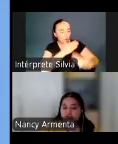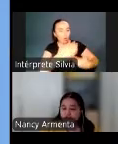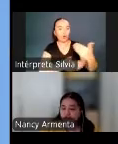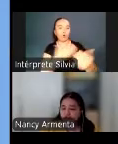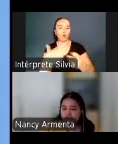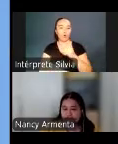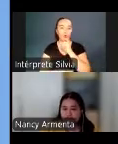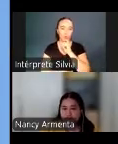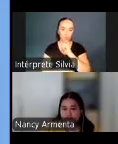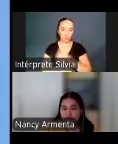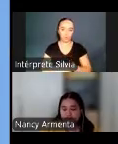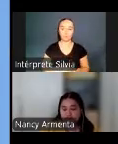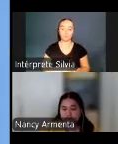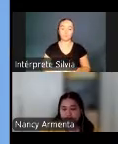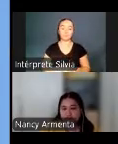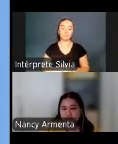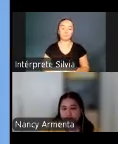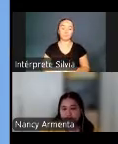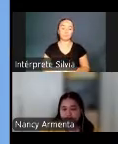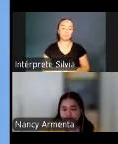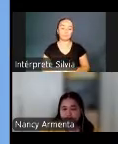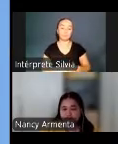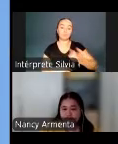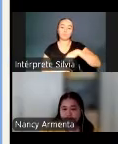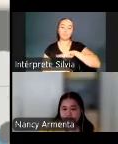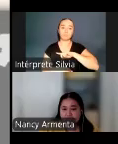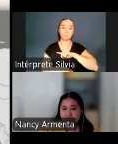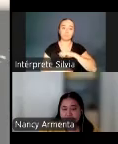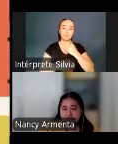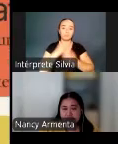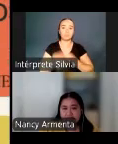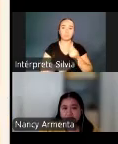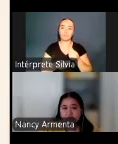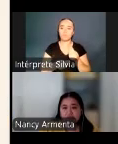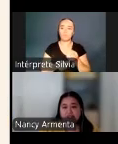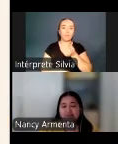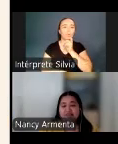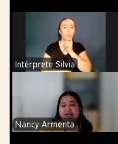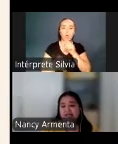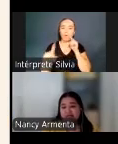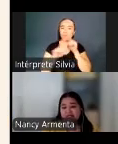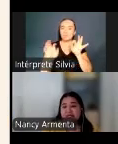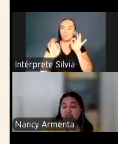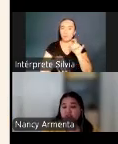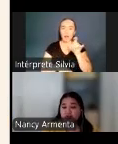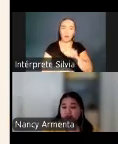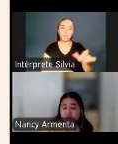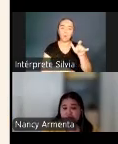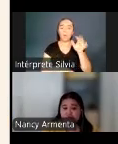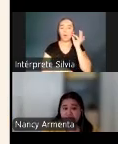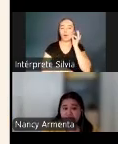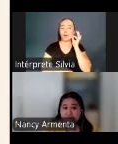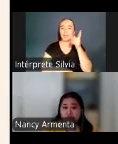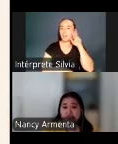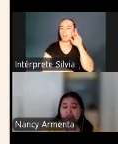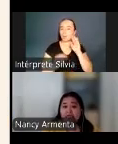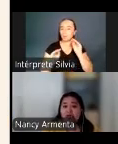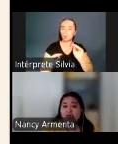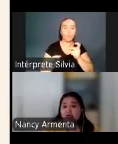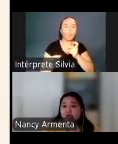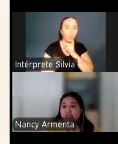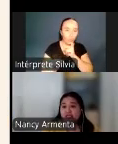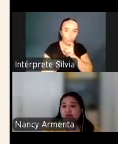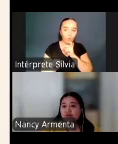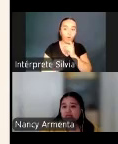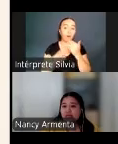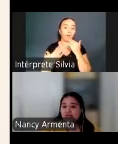Y nosotros lo hacemos, o en particular, cómo lo hacemos para conocer la experiencia de las mujeres a través de estudios cualitativos con